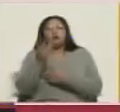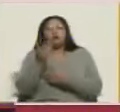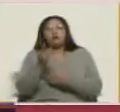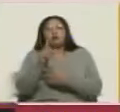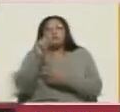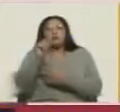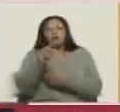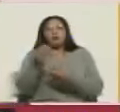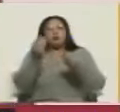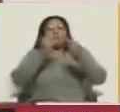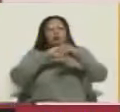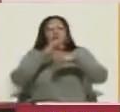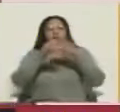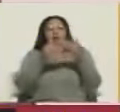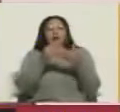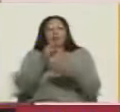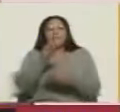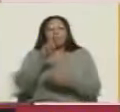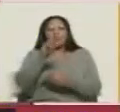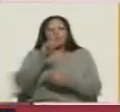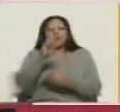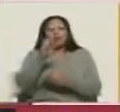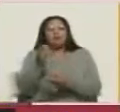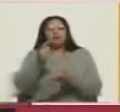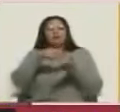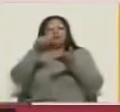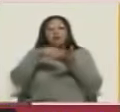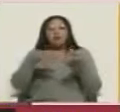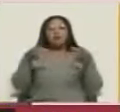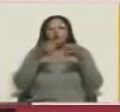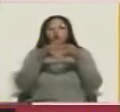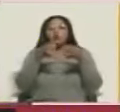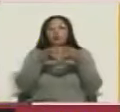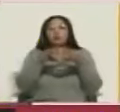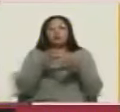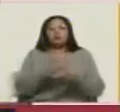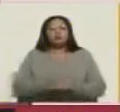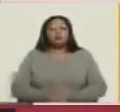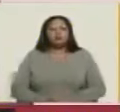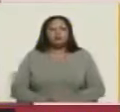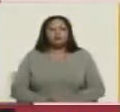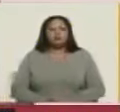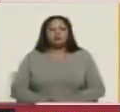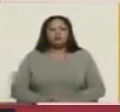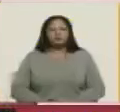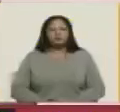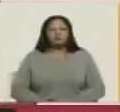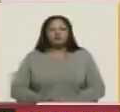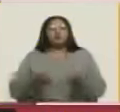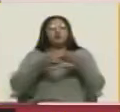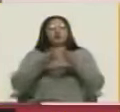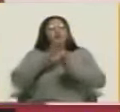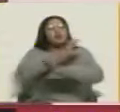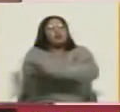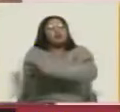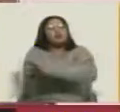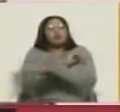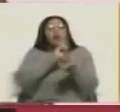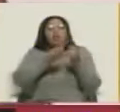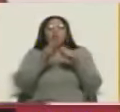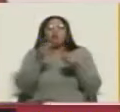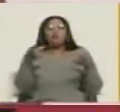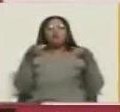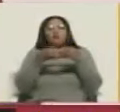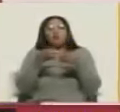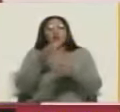mínimo acuerdo en Barbados, firmado por sectores de la oposición. Algunos sectores de